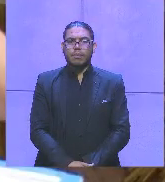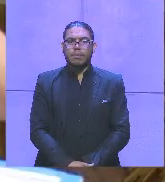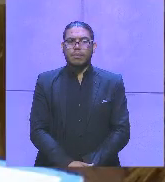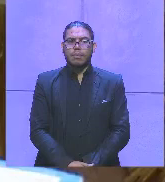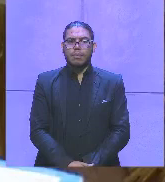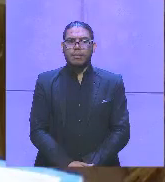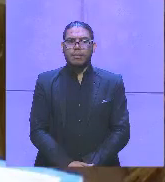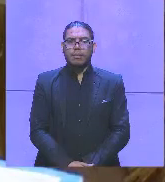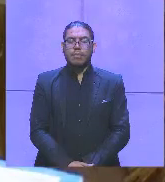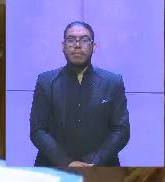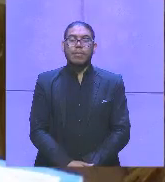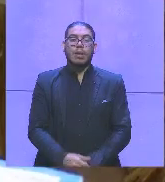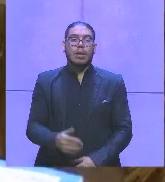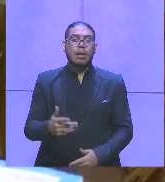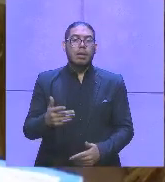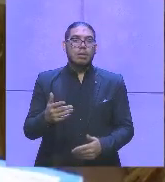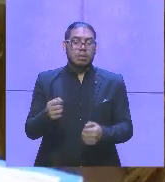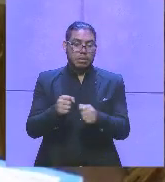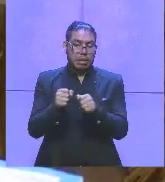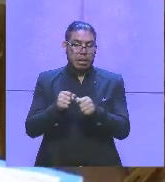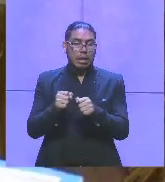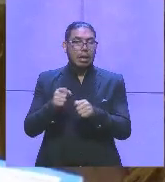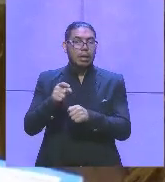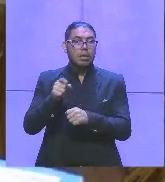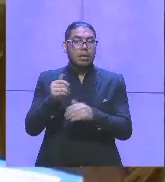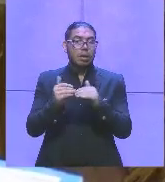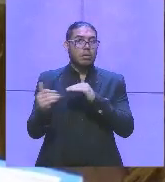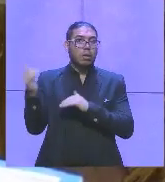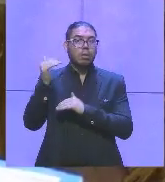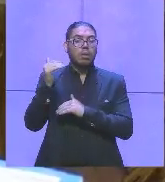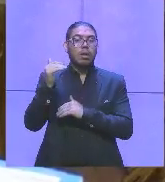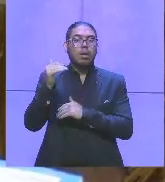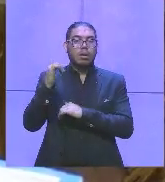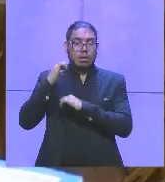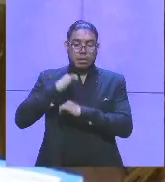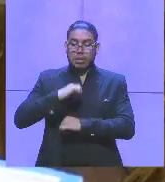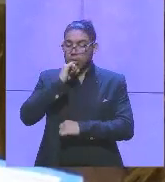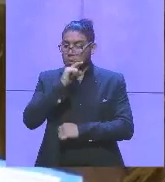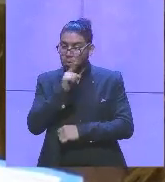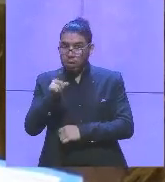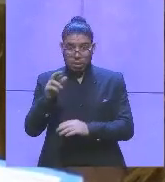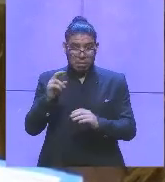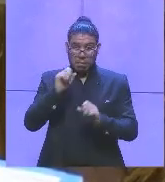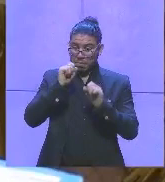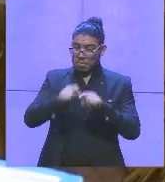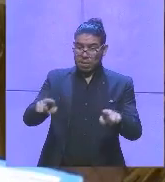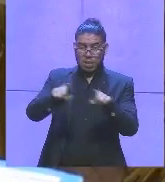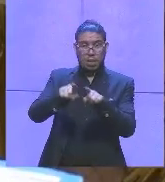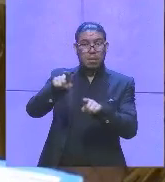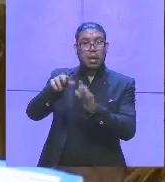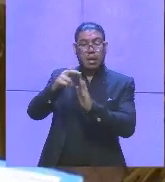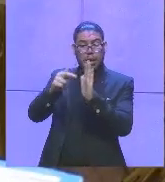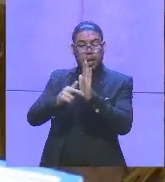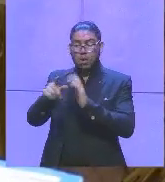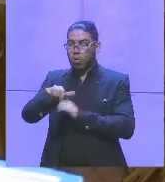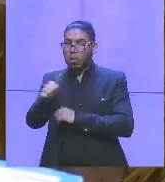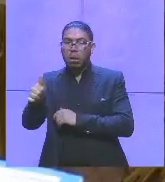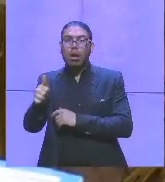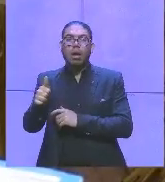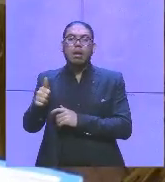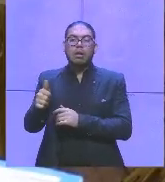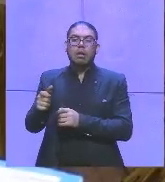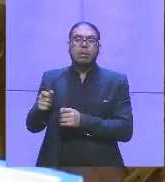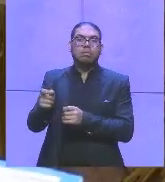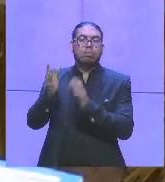la sala superior fue, no se le puede aplicar la misma regla que a los partidos políticos de prevalencia